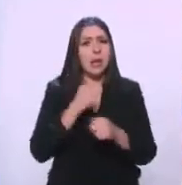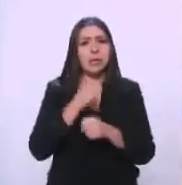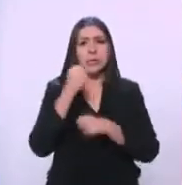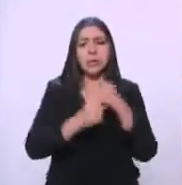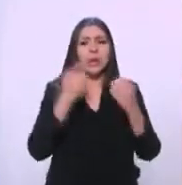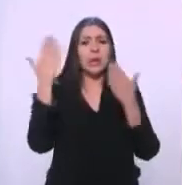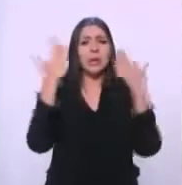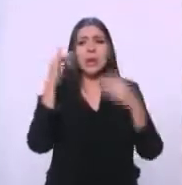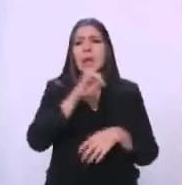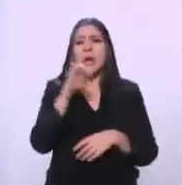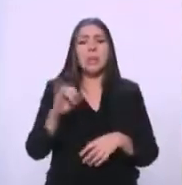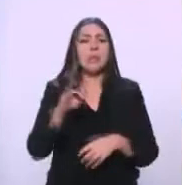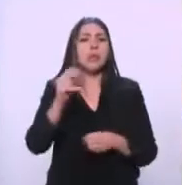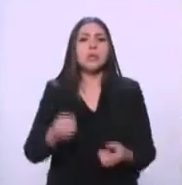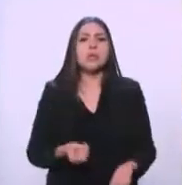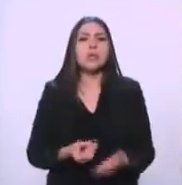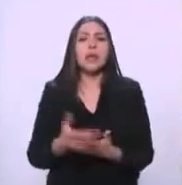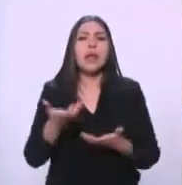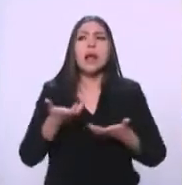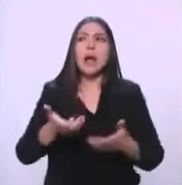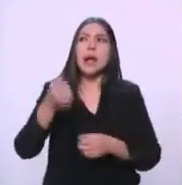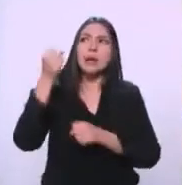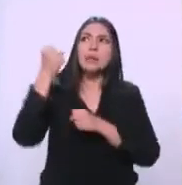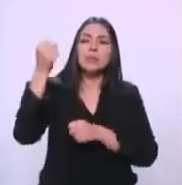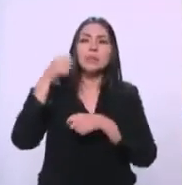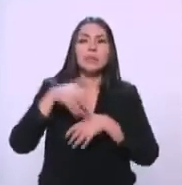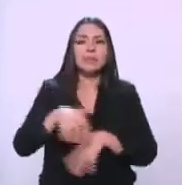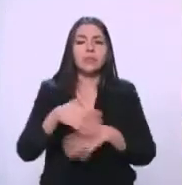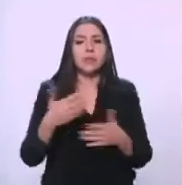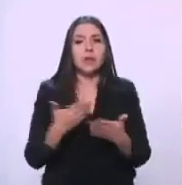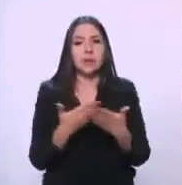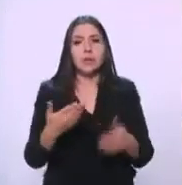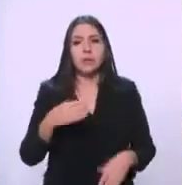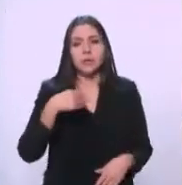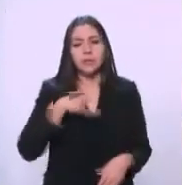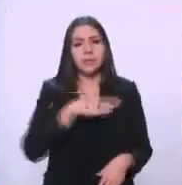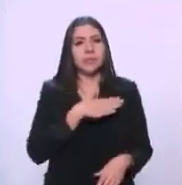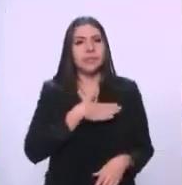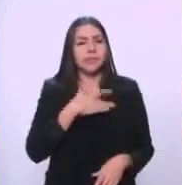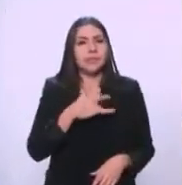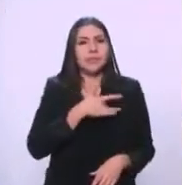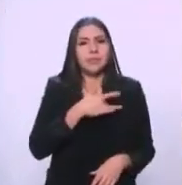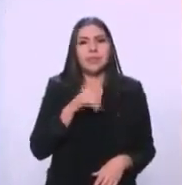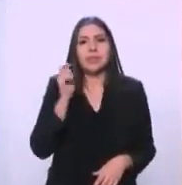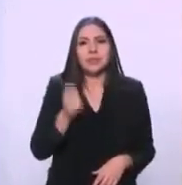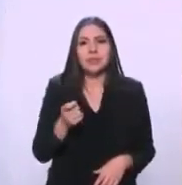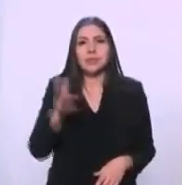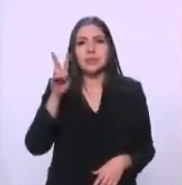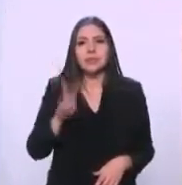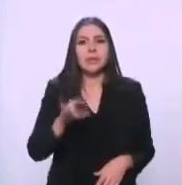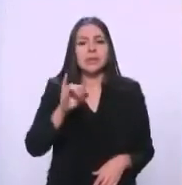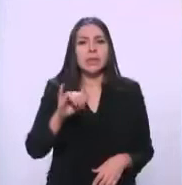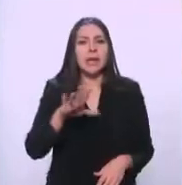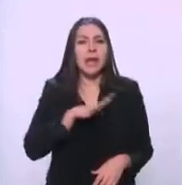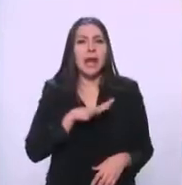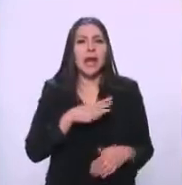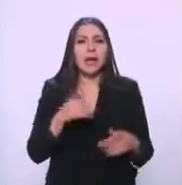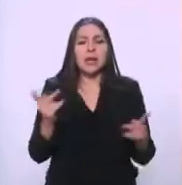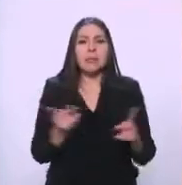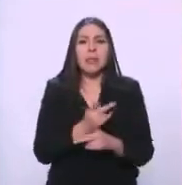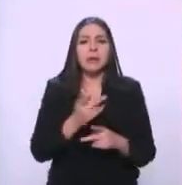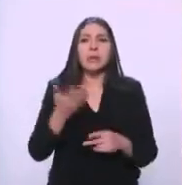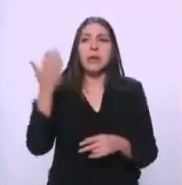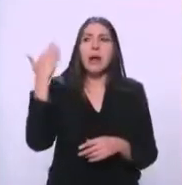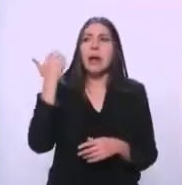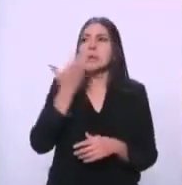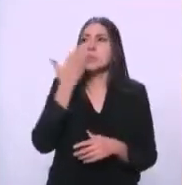salido a manifestarse a las calles. Entonces, sí me parece que es algo, o sea, que sí marcó un antes y un después. Y